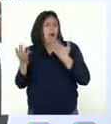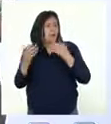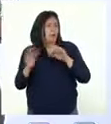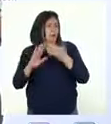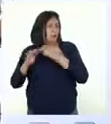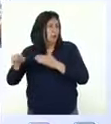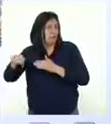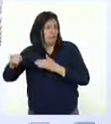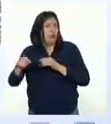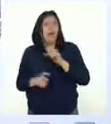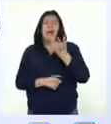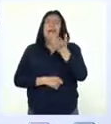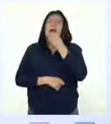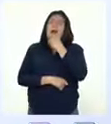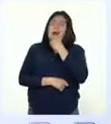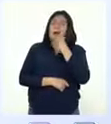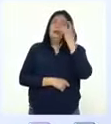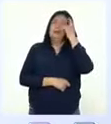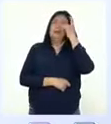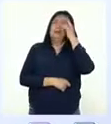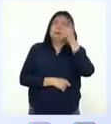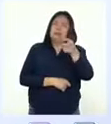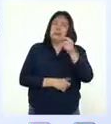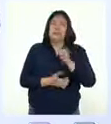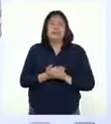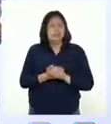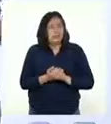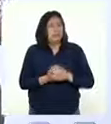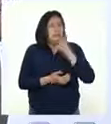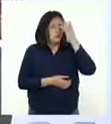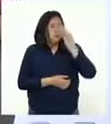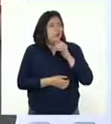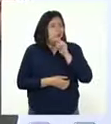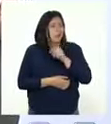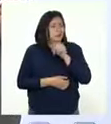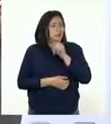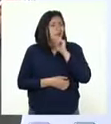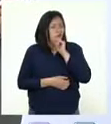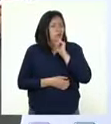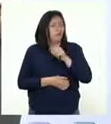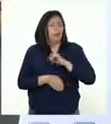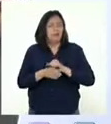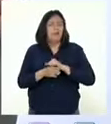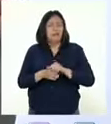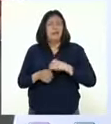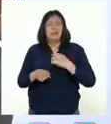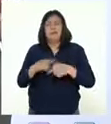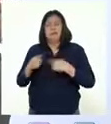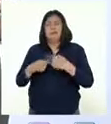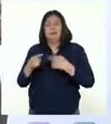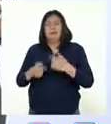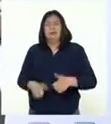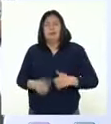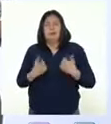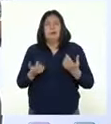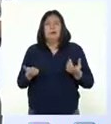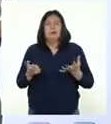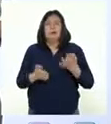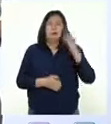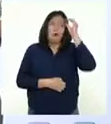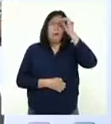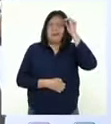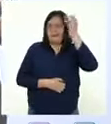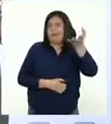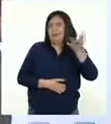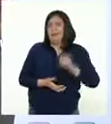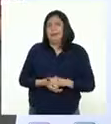comunidad. De hecho, algo que me hace pensar esto es que creo que esa debería ser una práctica cotidiana en nuestras vidas cuando queremos opinar